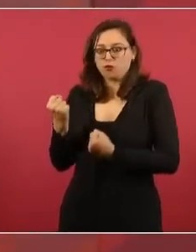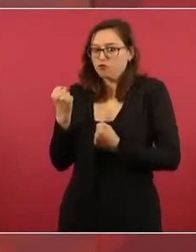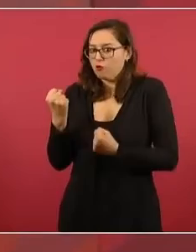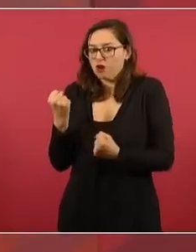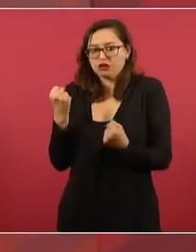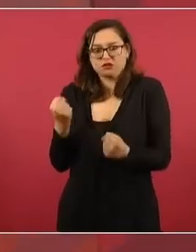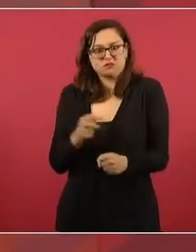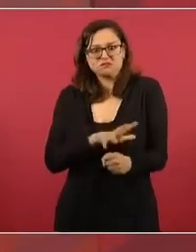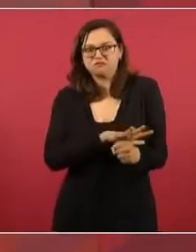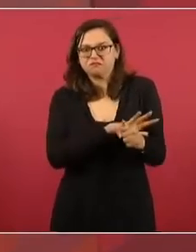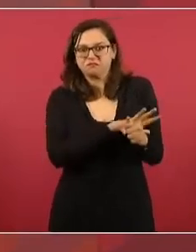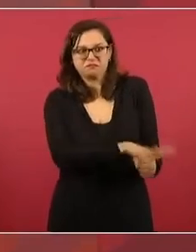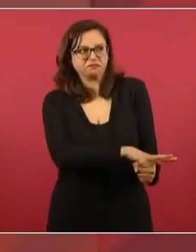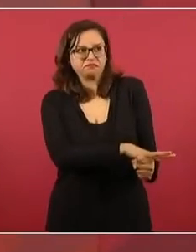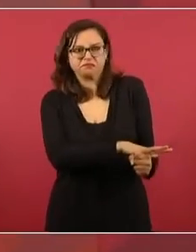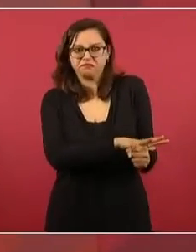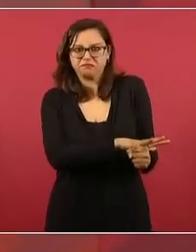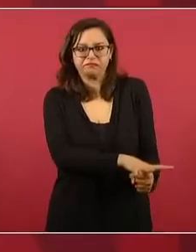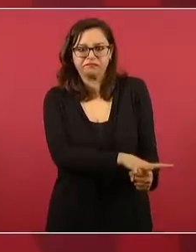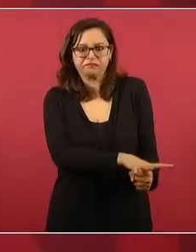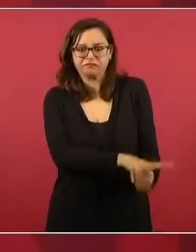que están medrando